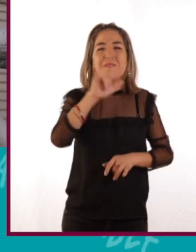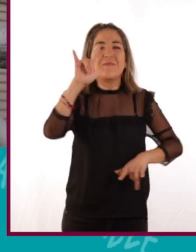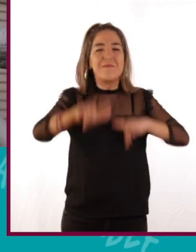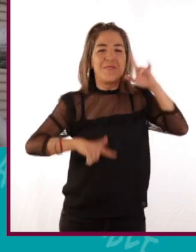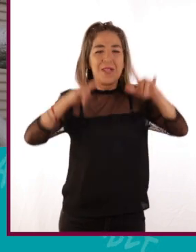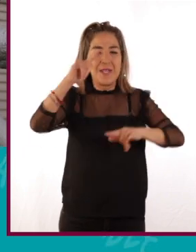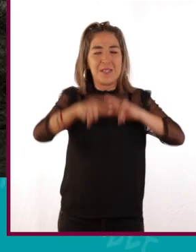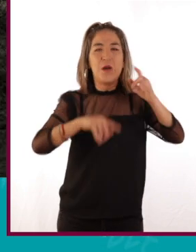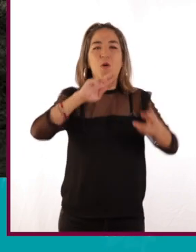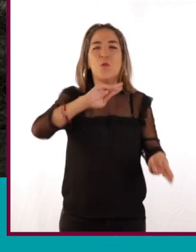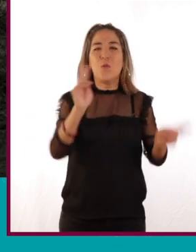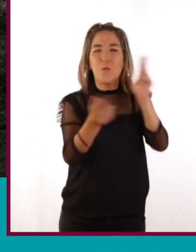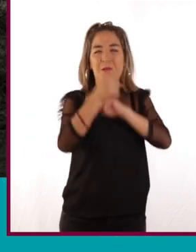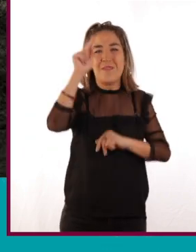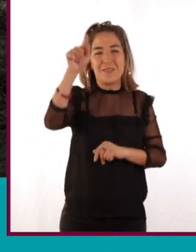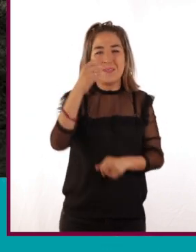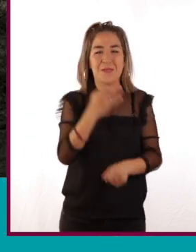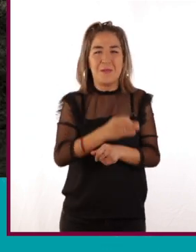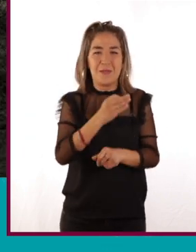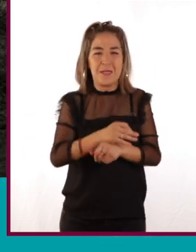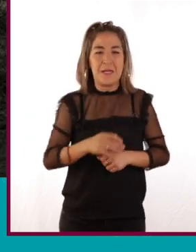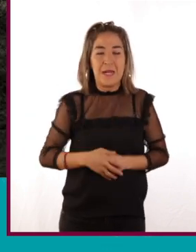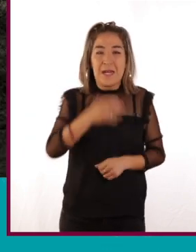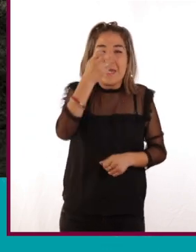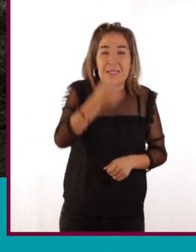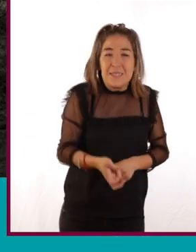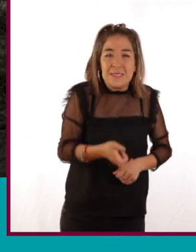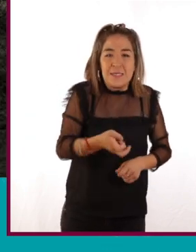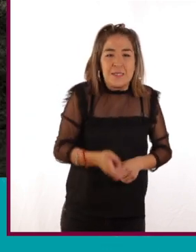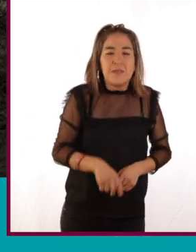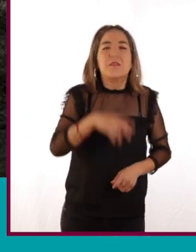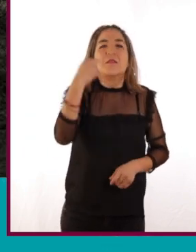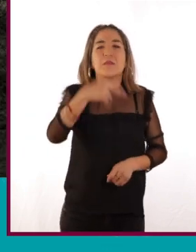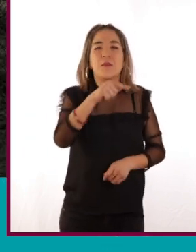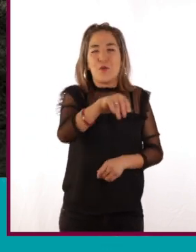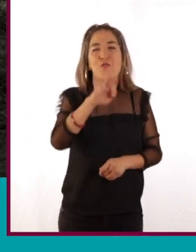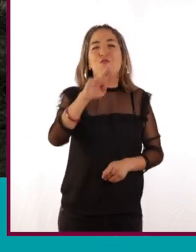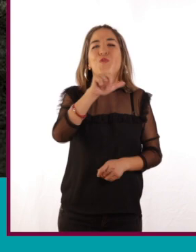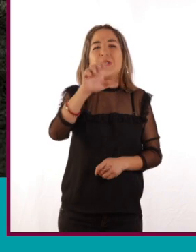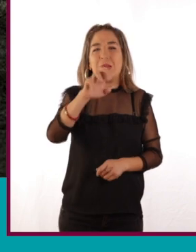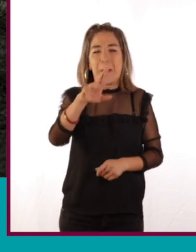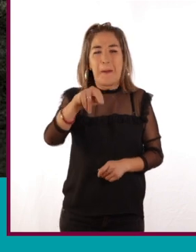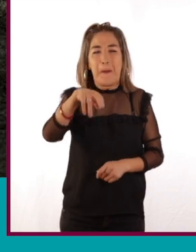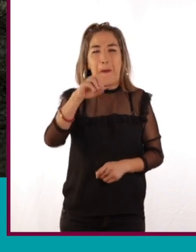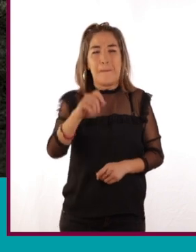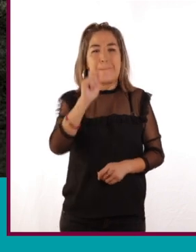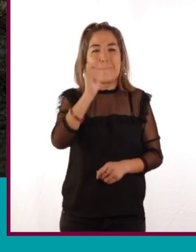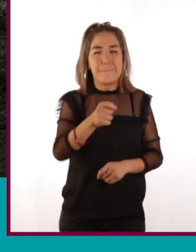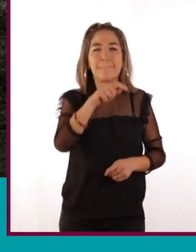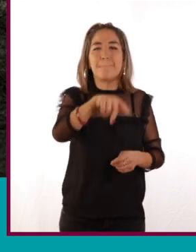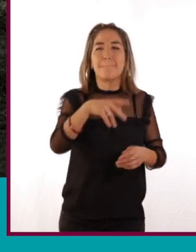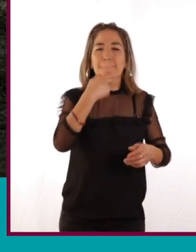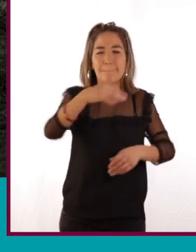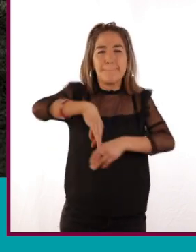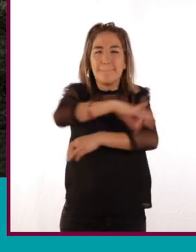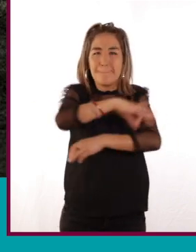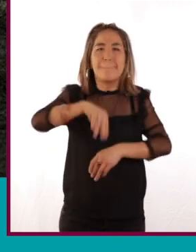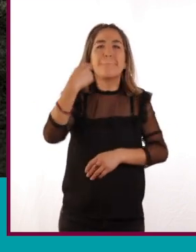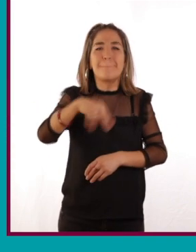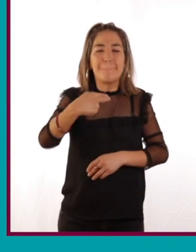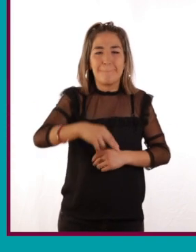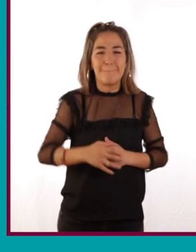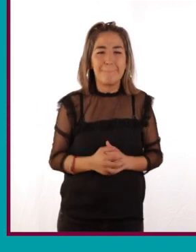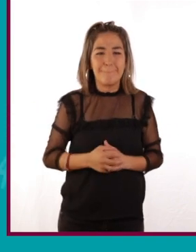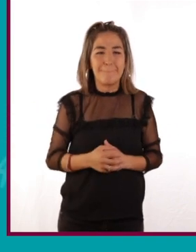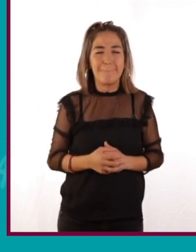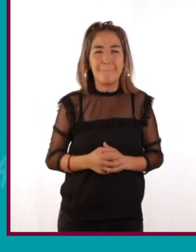para la feria universal que está. Entonces, y de allí viene el nombre de los fullerenos. Su nombre de este